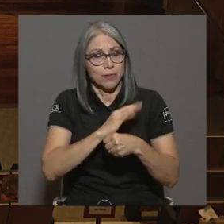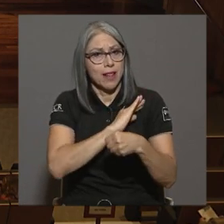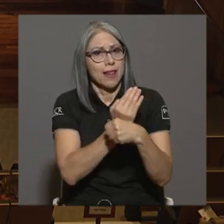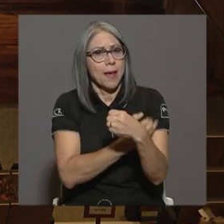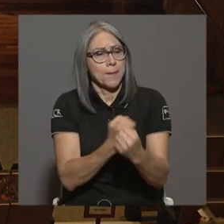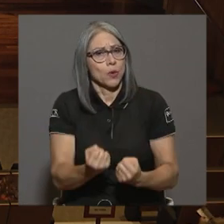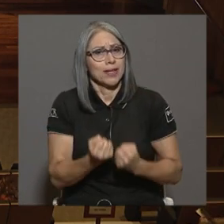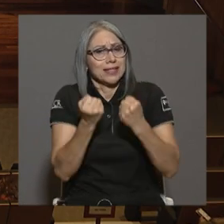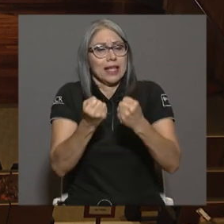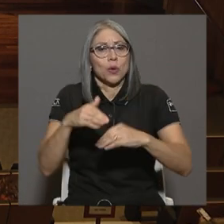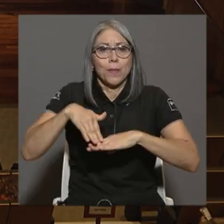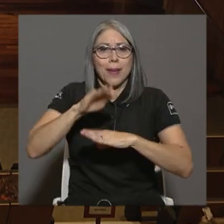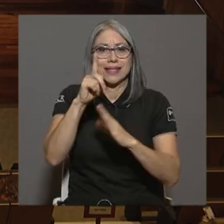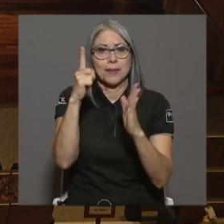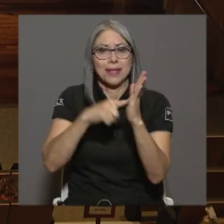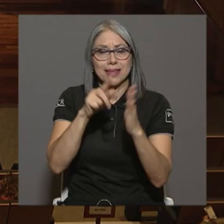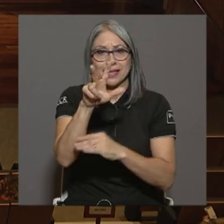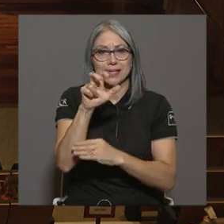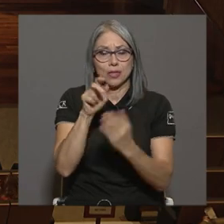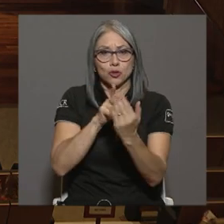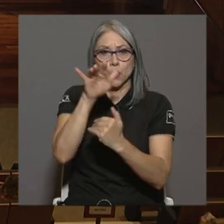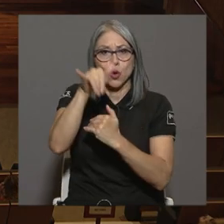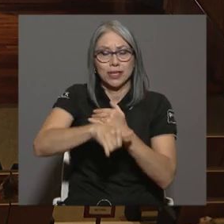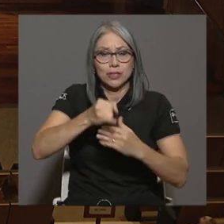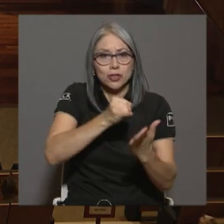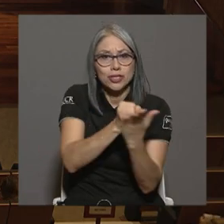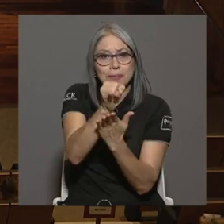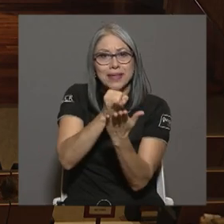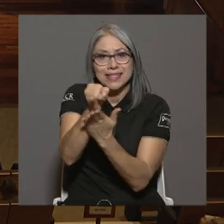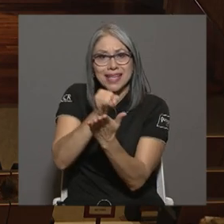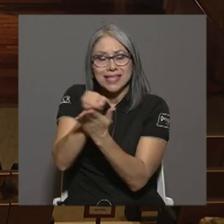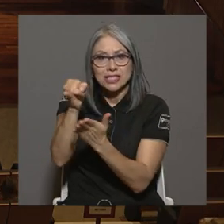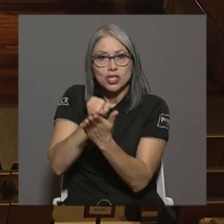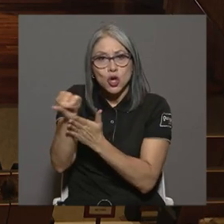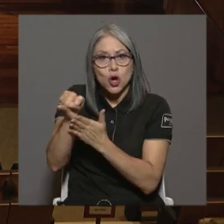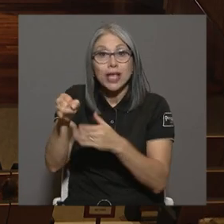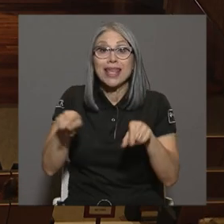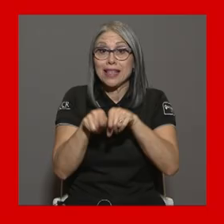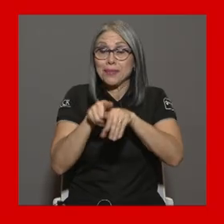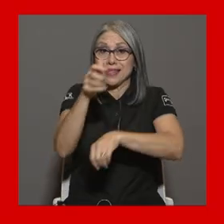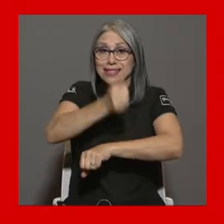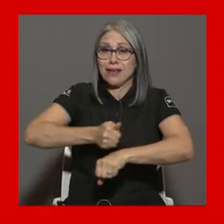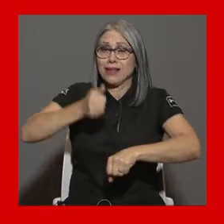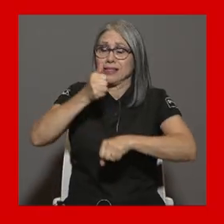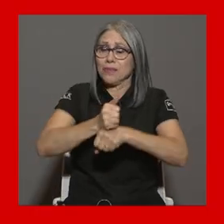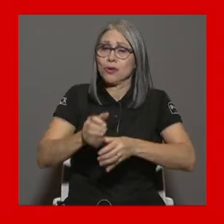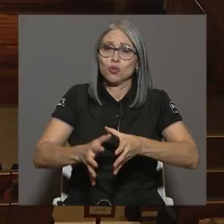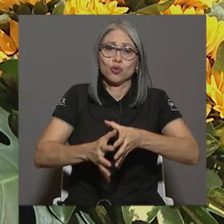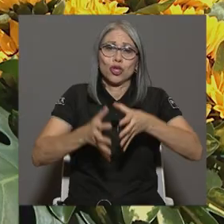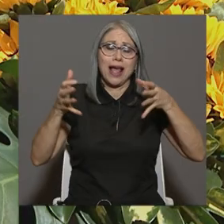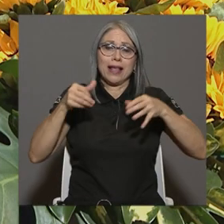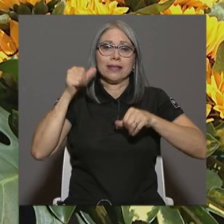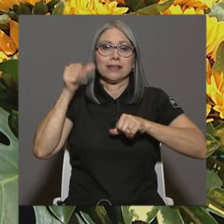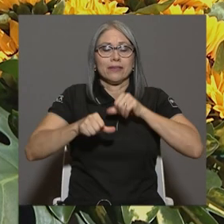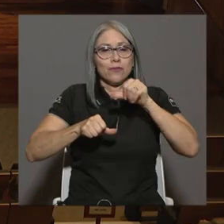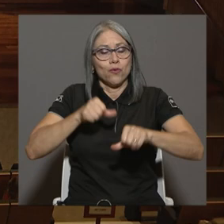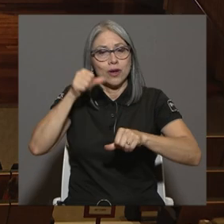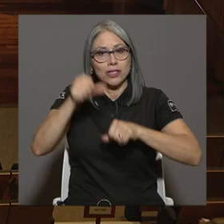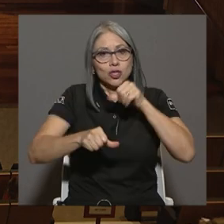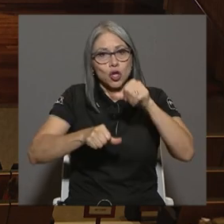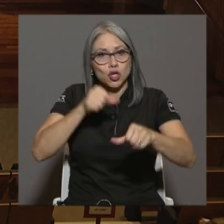con más de 1.300 proyectos de investigación y consolidamos grandes esfuerzos